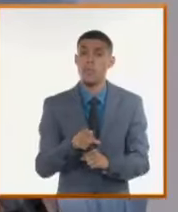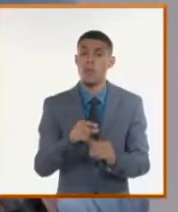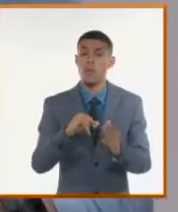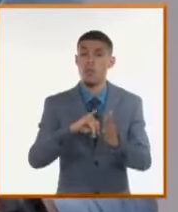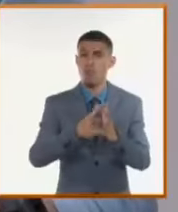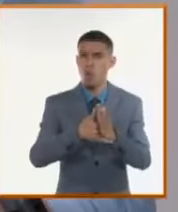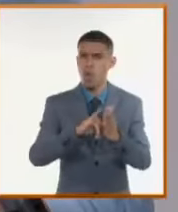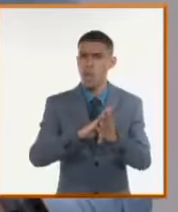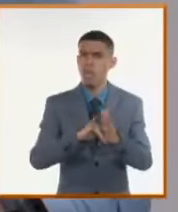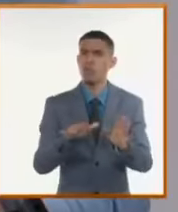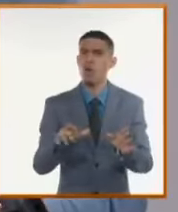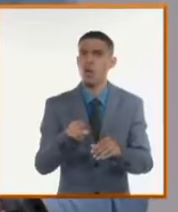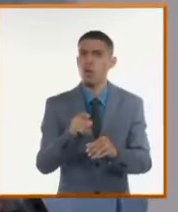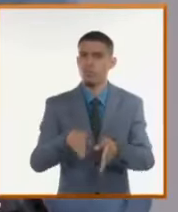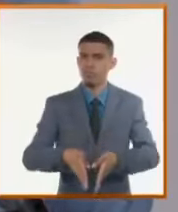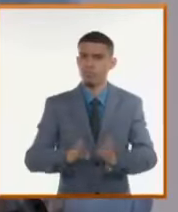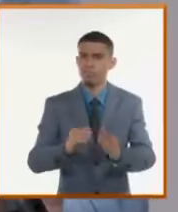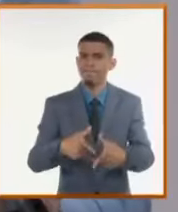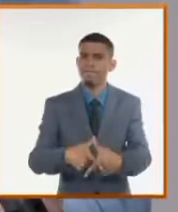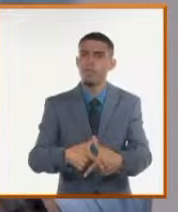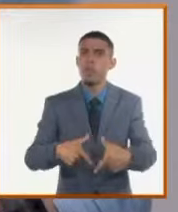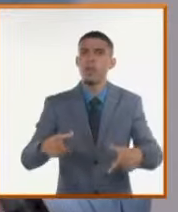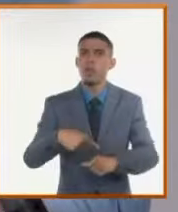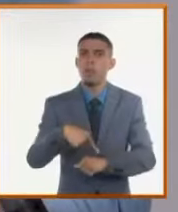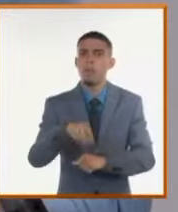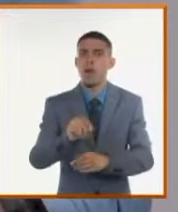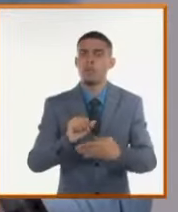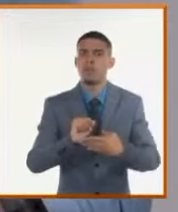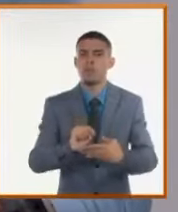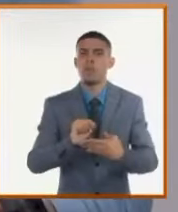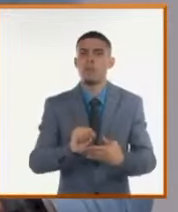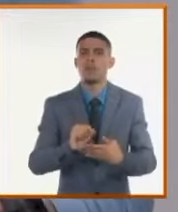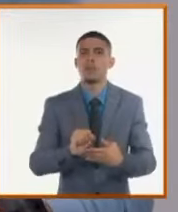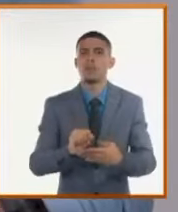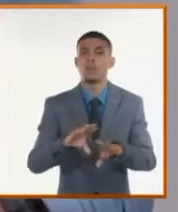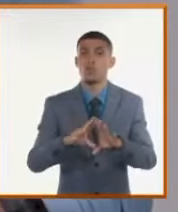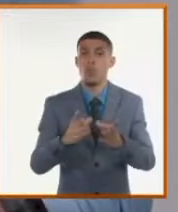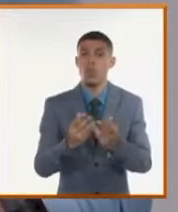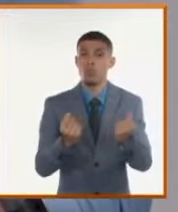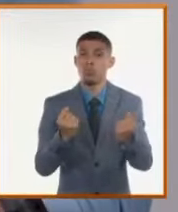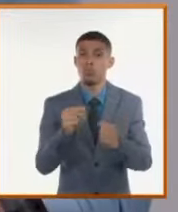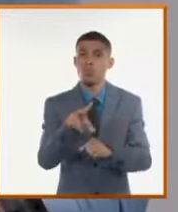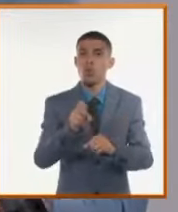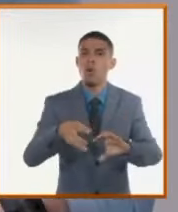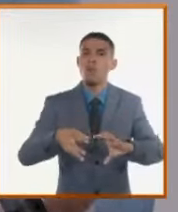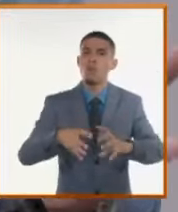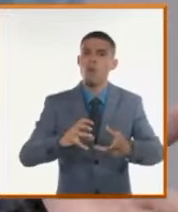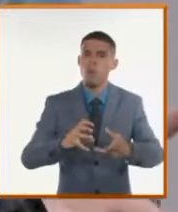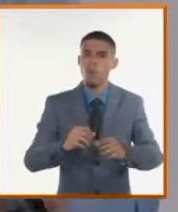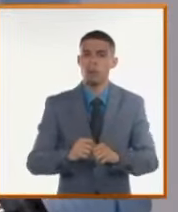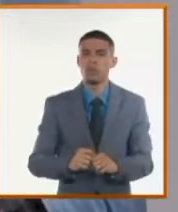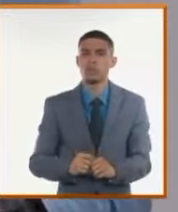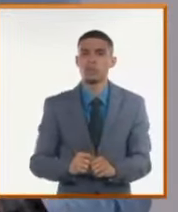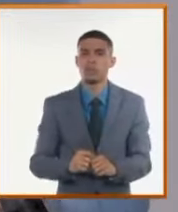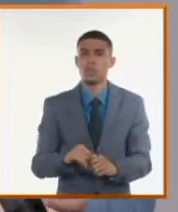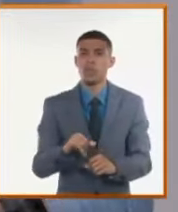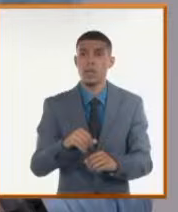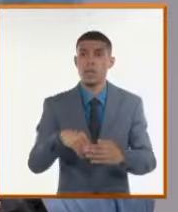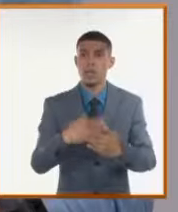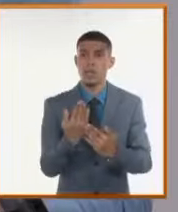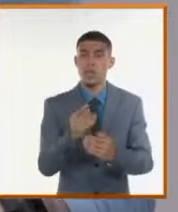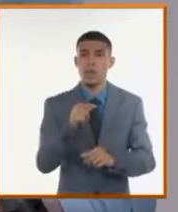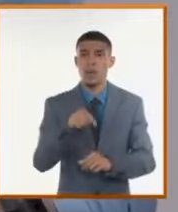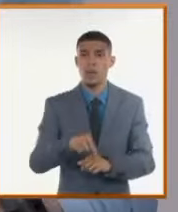ferrocarril en incrementar las transportaciones asumiendo las transportaciones nueva forma de de gestión en el día de hoy hoy se nos